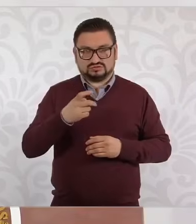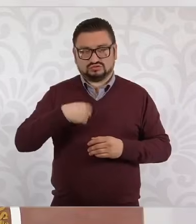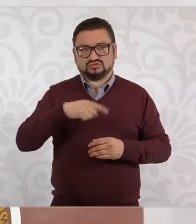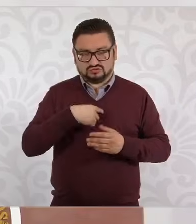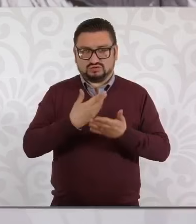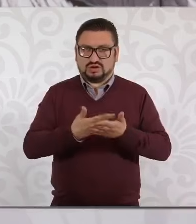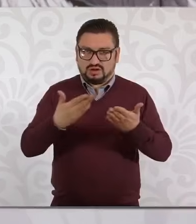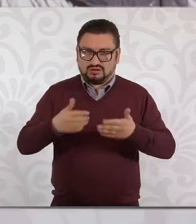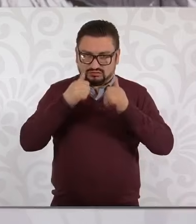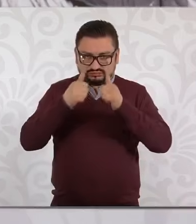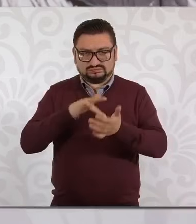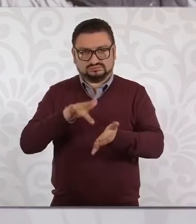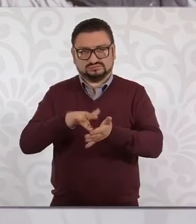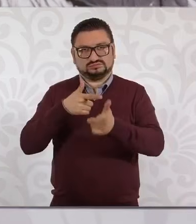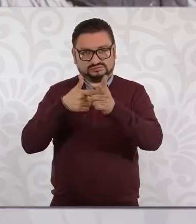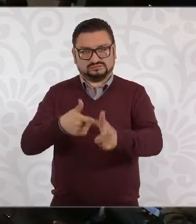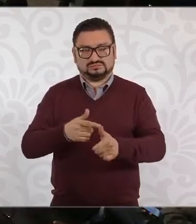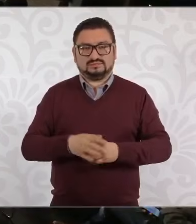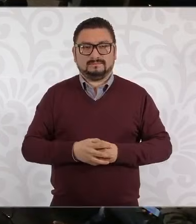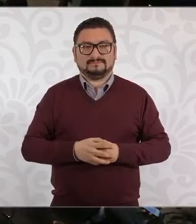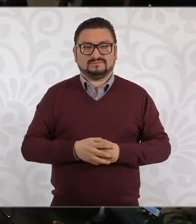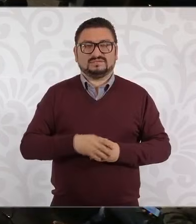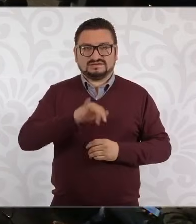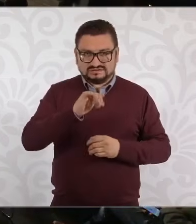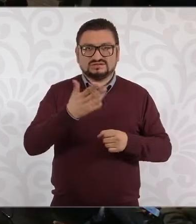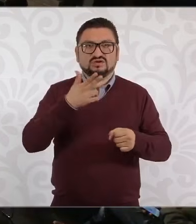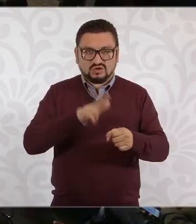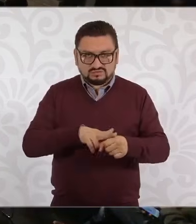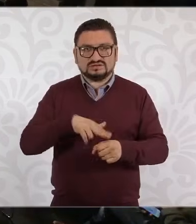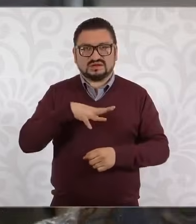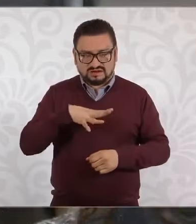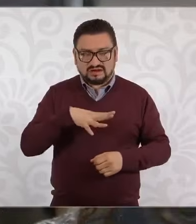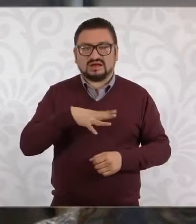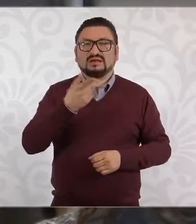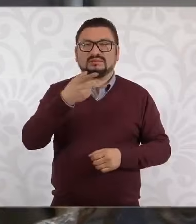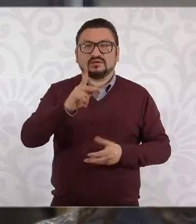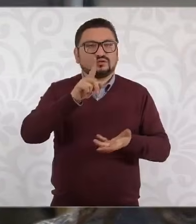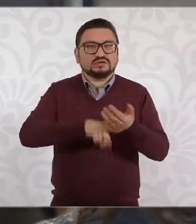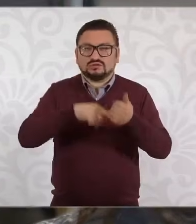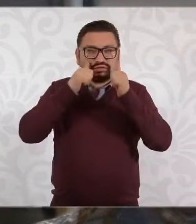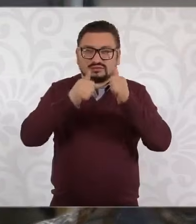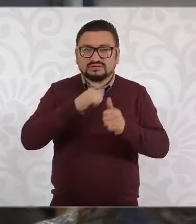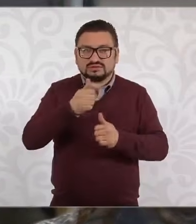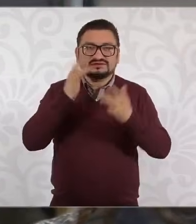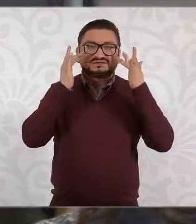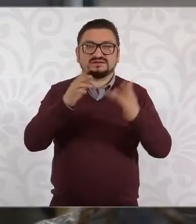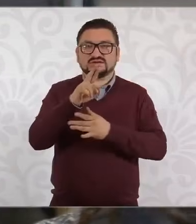estamos ahora reforzando. Sí, hospitales sí hay, lo que pasa es que no los atienden bien, inclusive en Santa